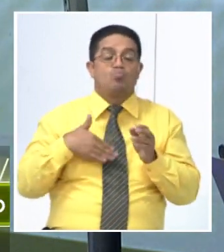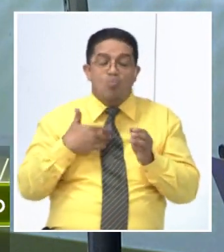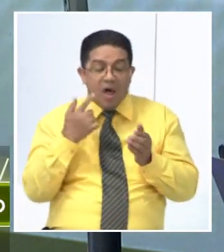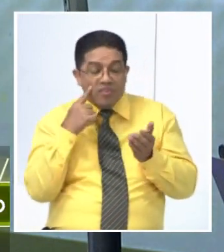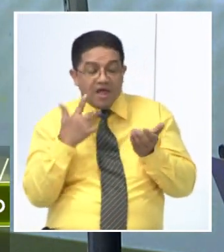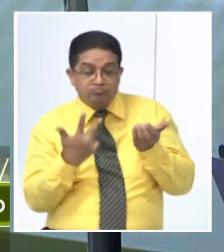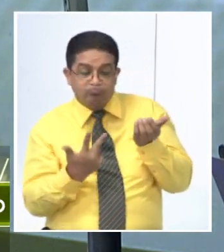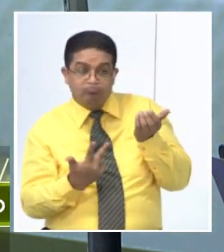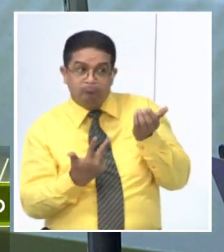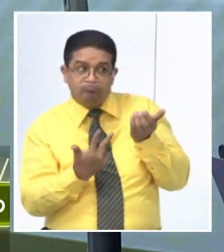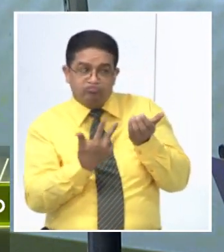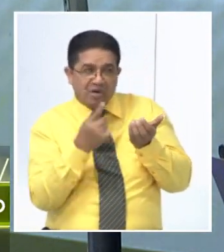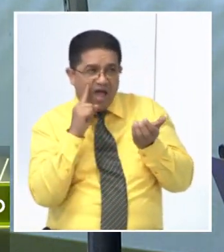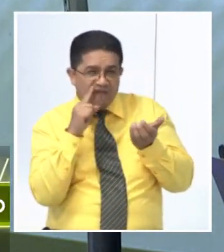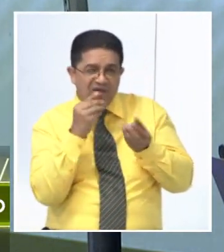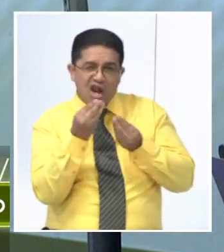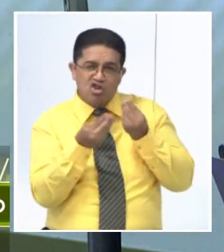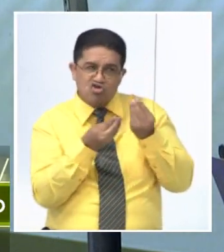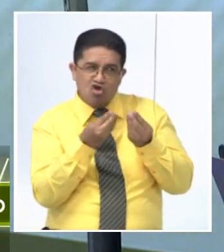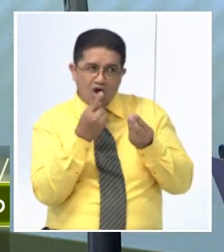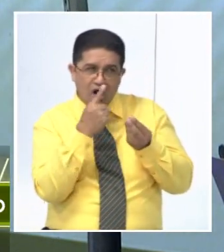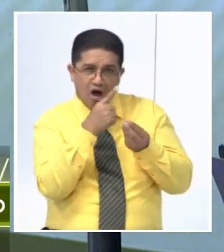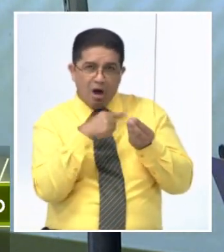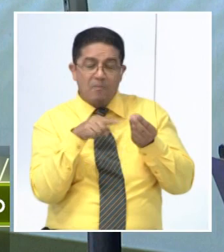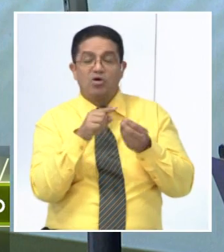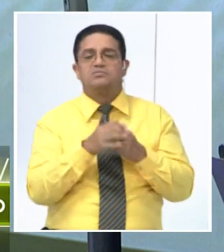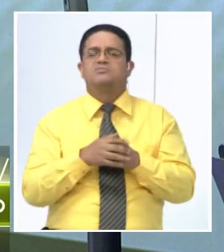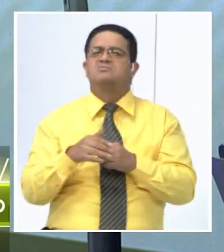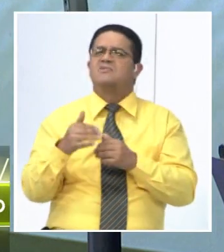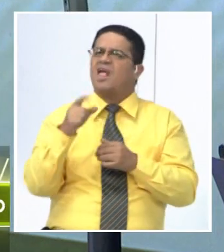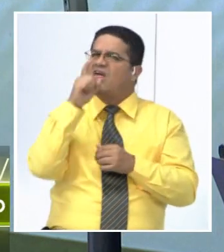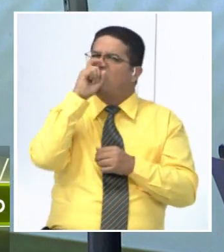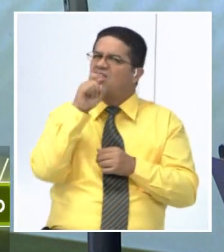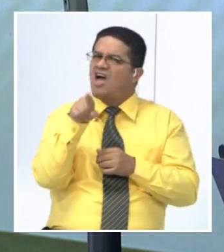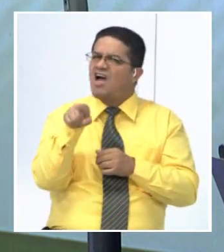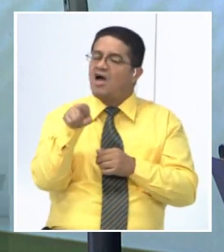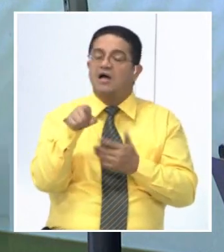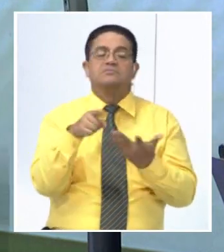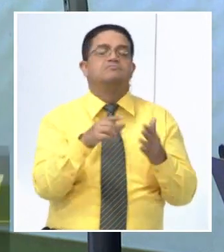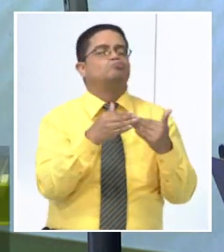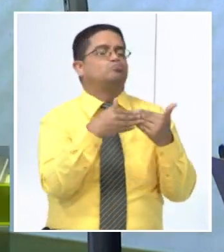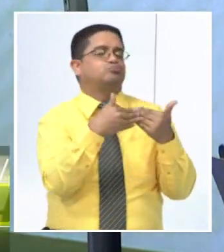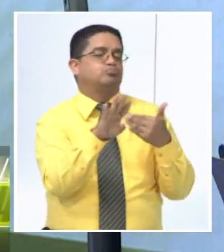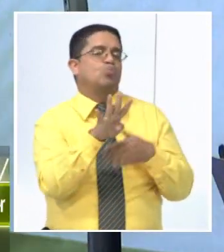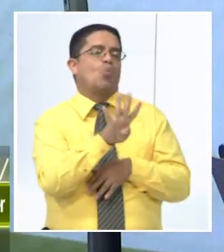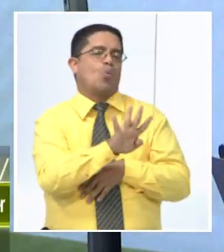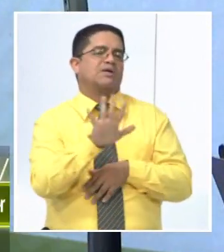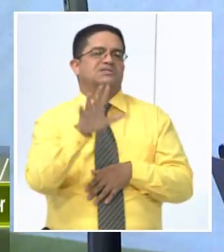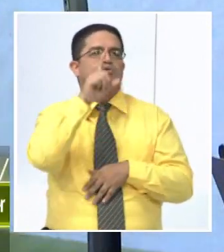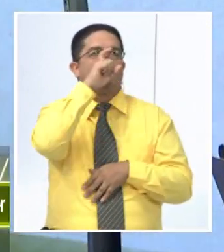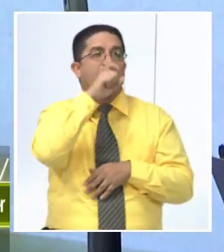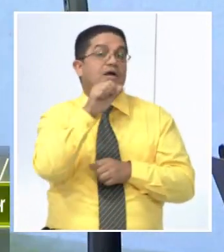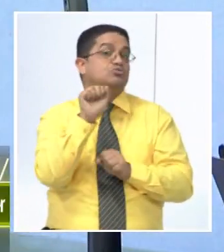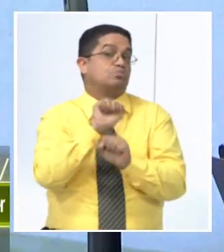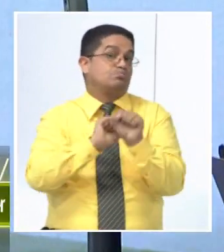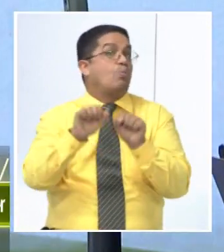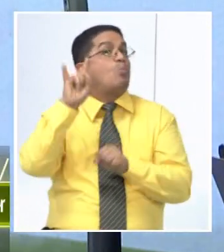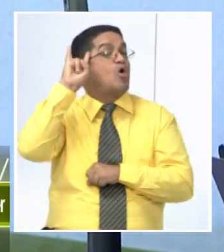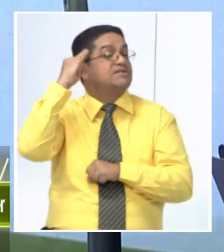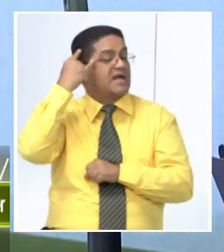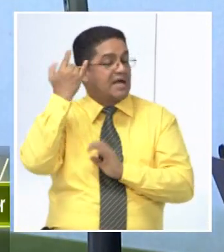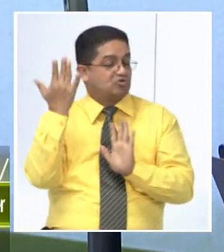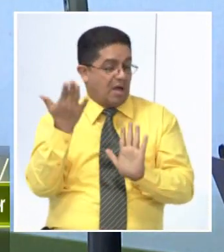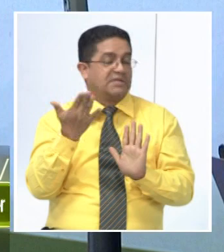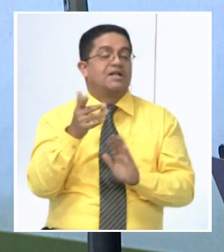con respecto a la certeza diagnóstica. ¿Edades? A partir de los 45 años para prevención. Ahora bien, si